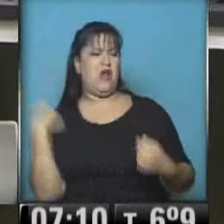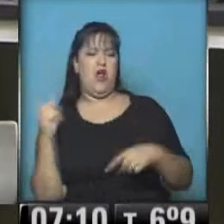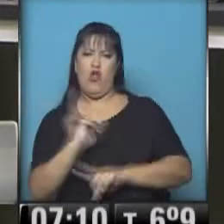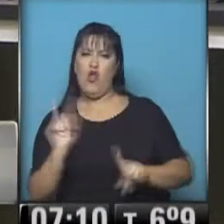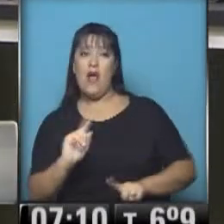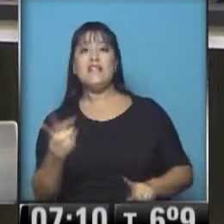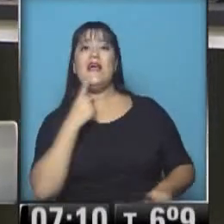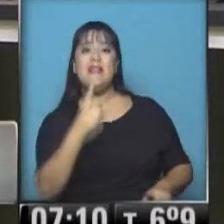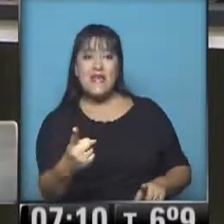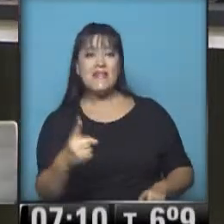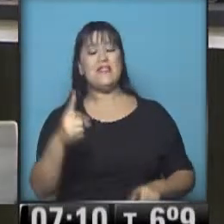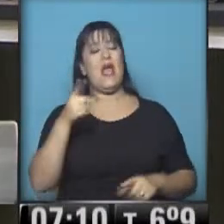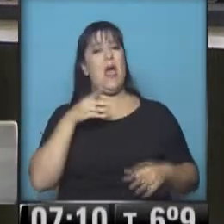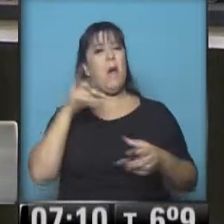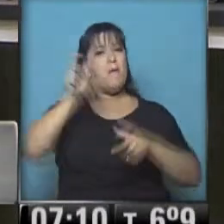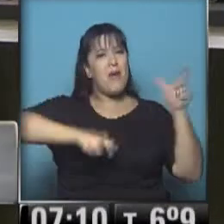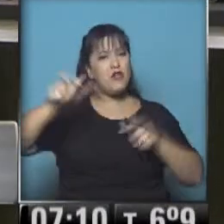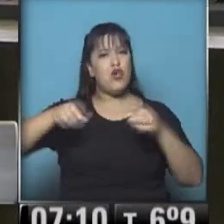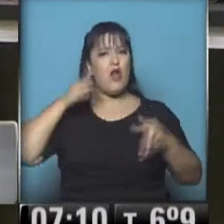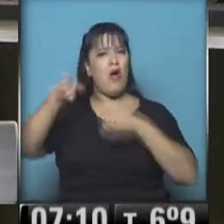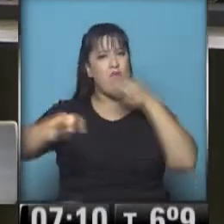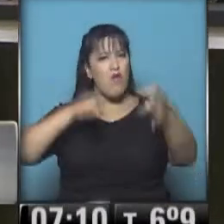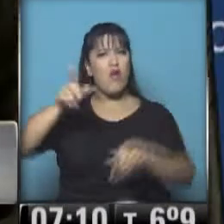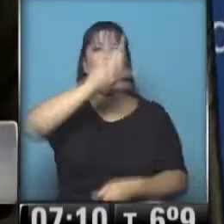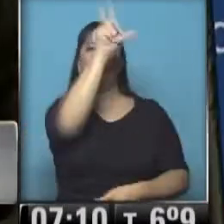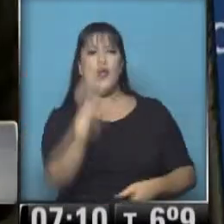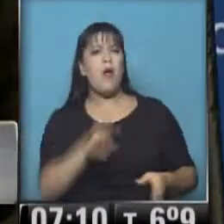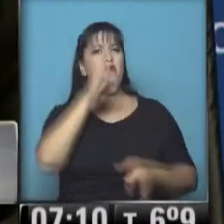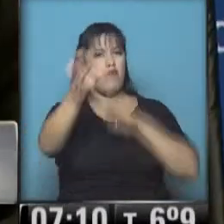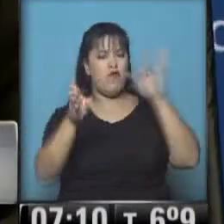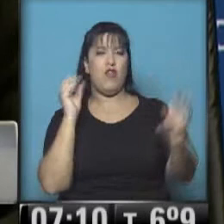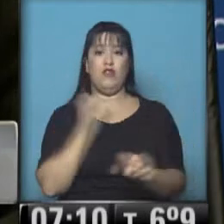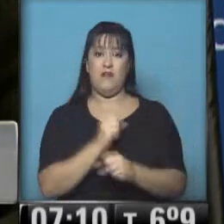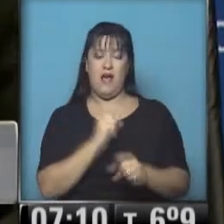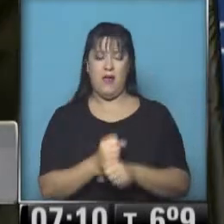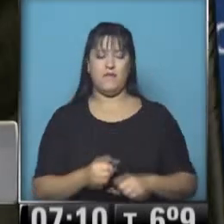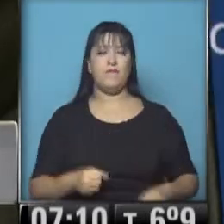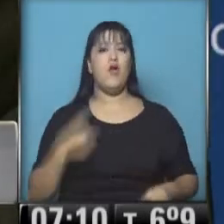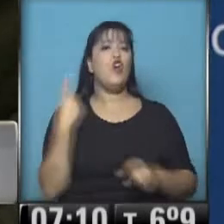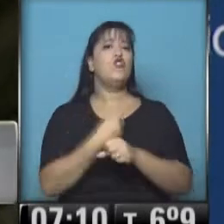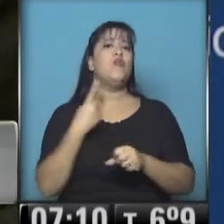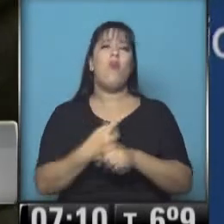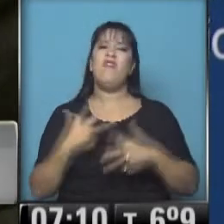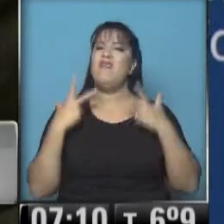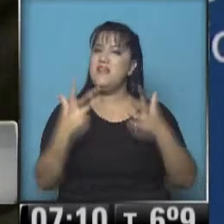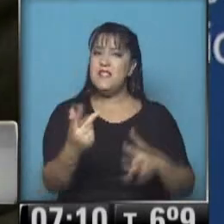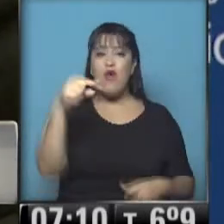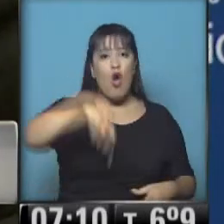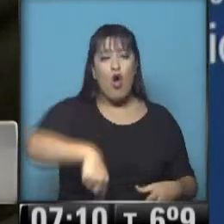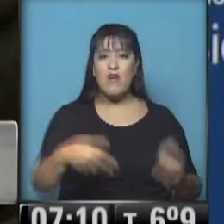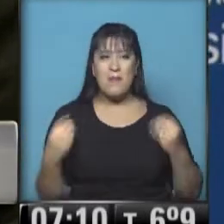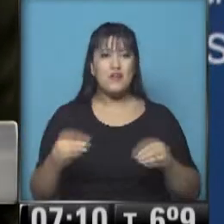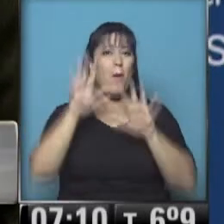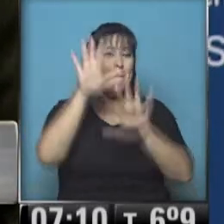concurrencia al trabajo en distintas zonas del país no se puede decir que lo que hoy ocurrió sea un